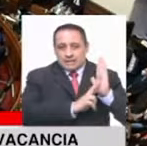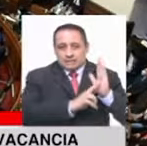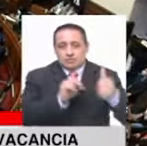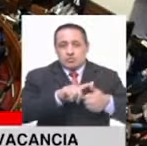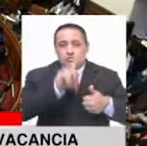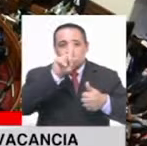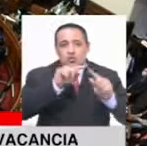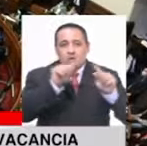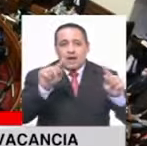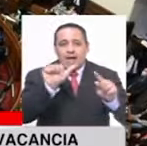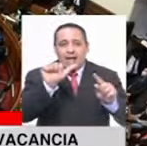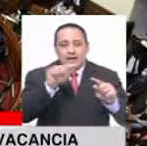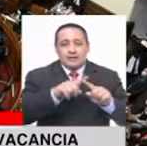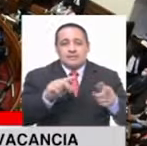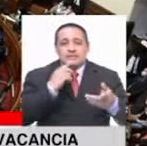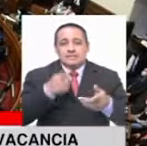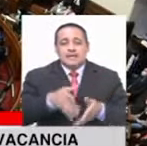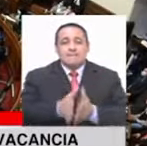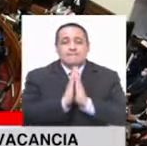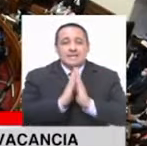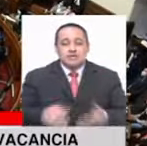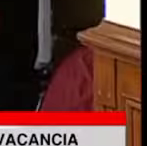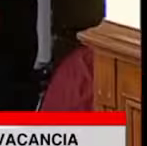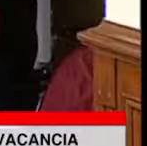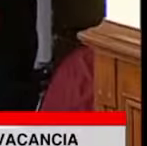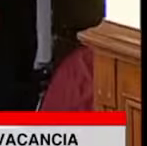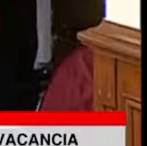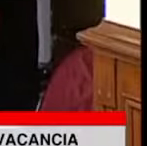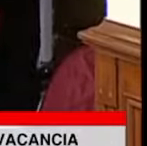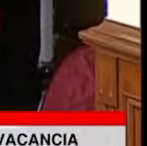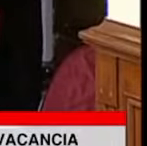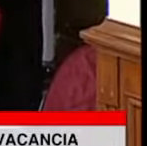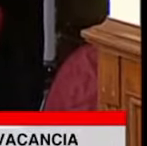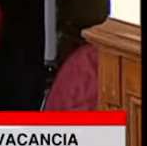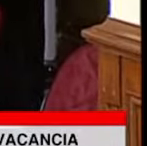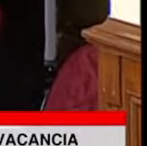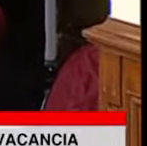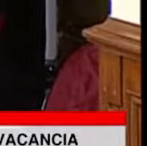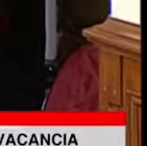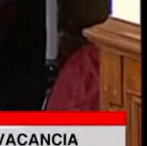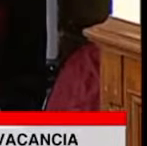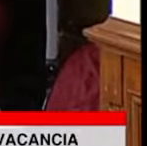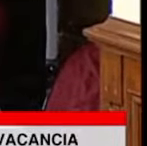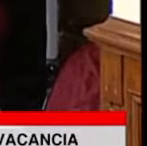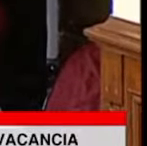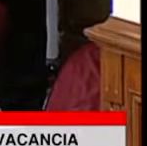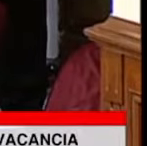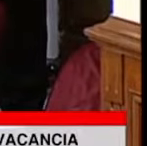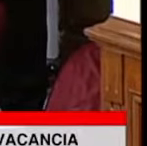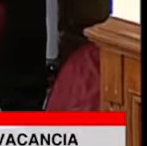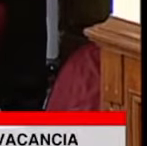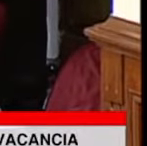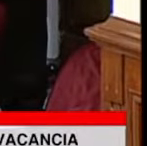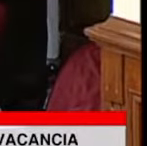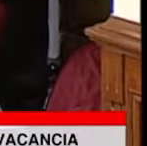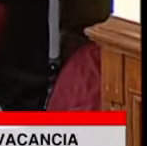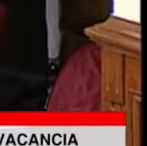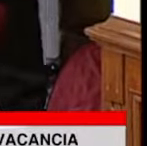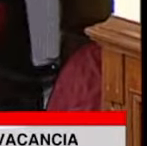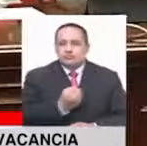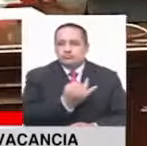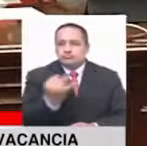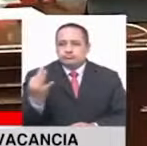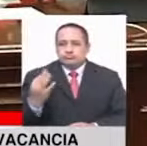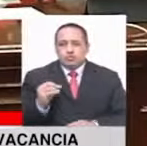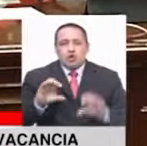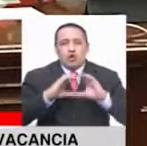A. El pedido de vacancia se formula mediante moción de orden del día firmada por no menos del 20% del número legal